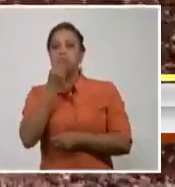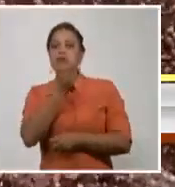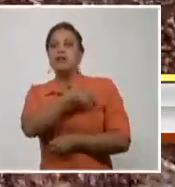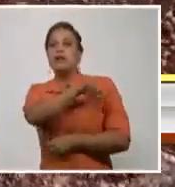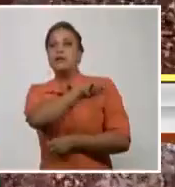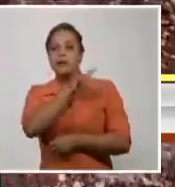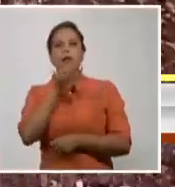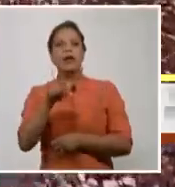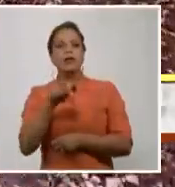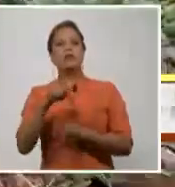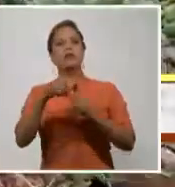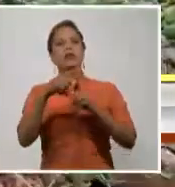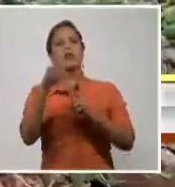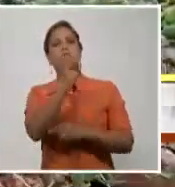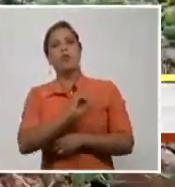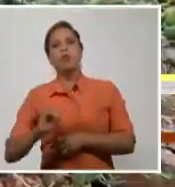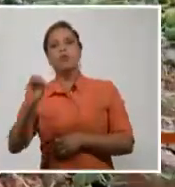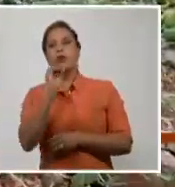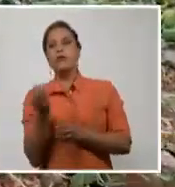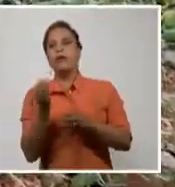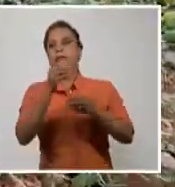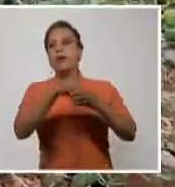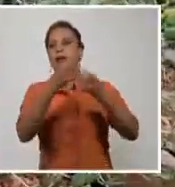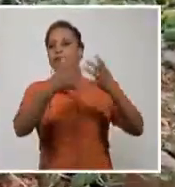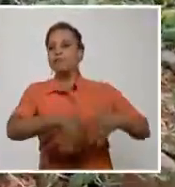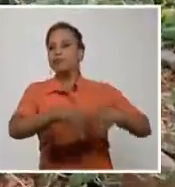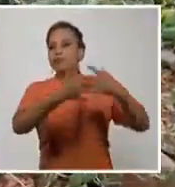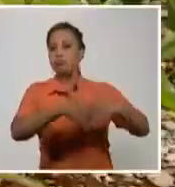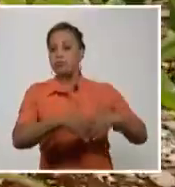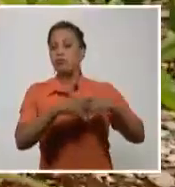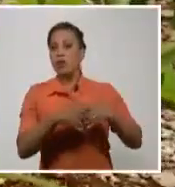tarea ordenamiento que es aplicada en la agricultura urbana